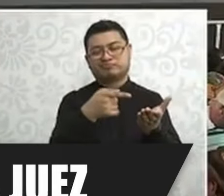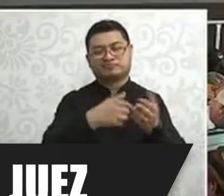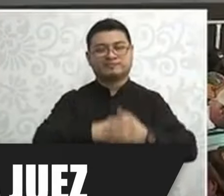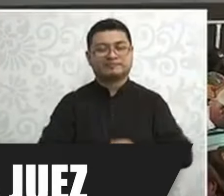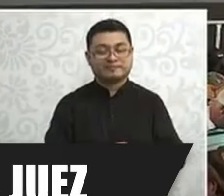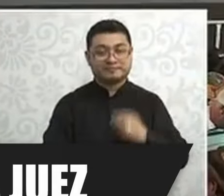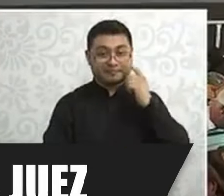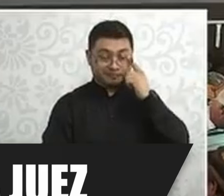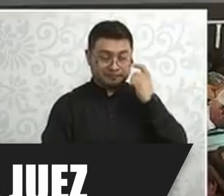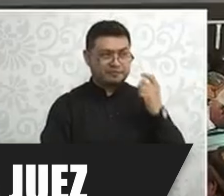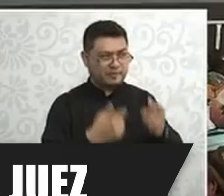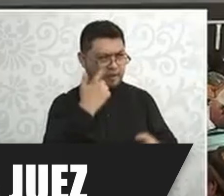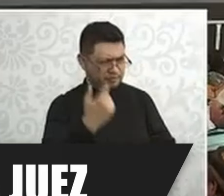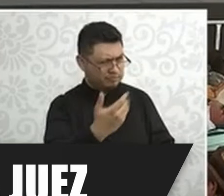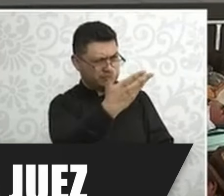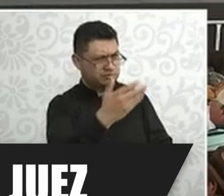A ver, vamos a ponerlo a votación.